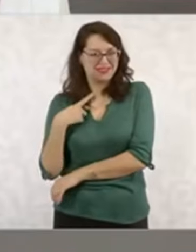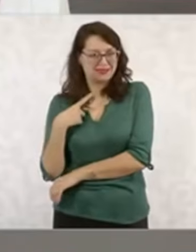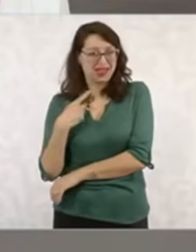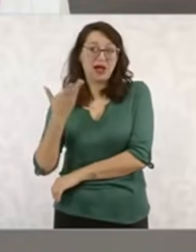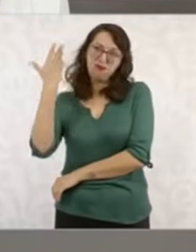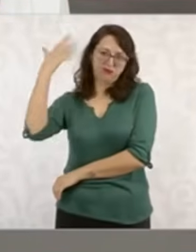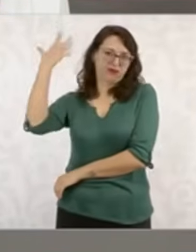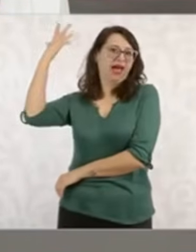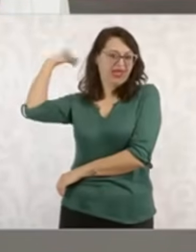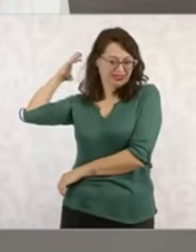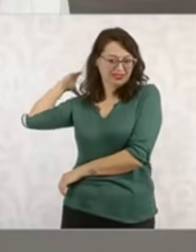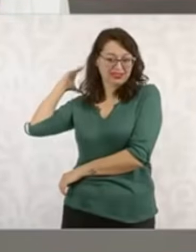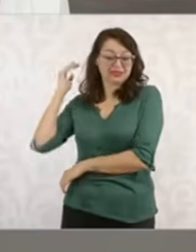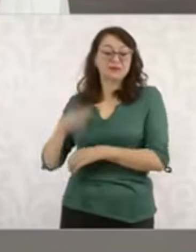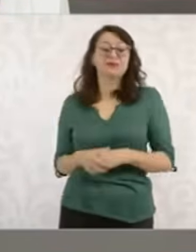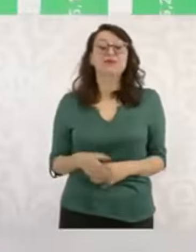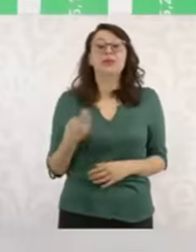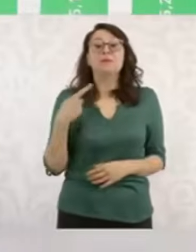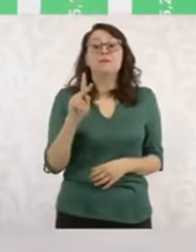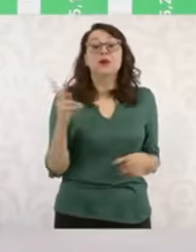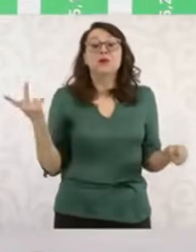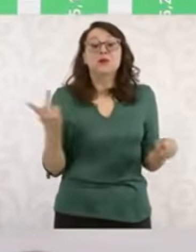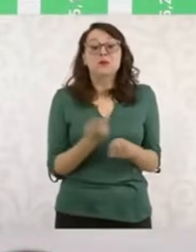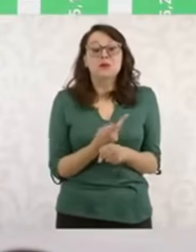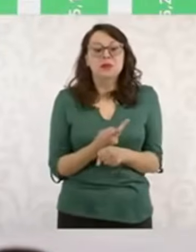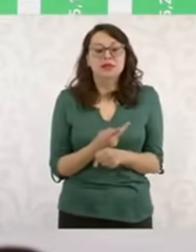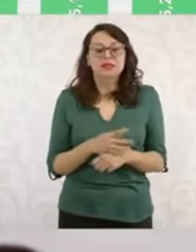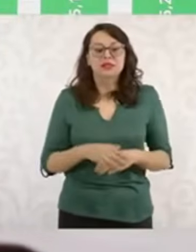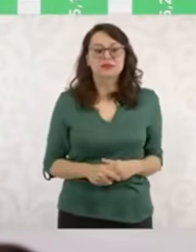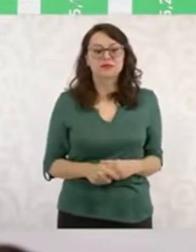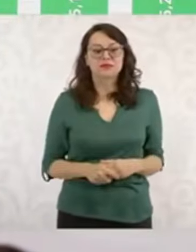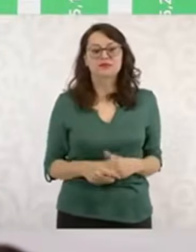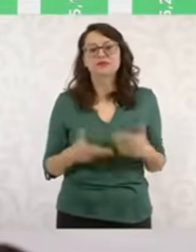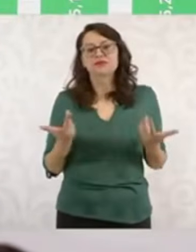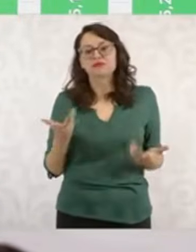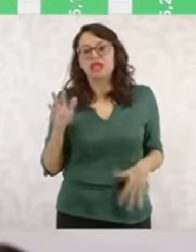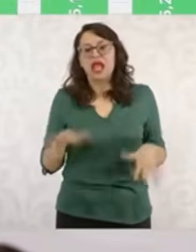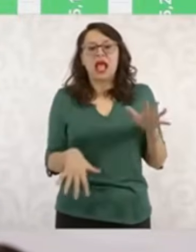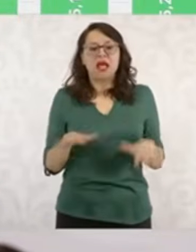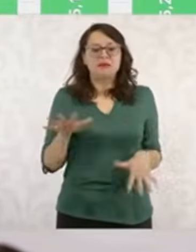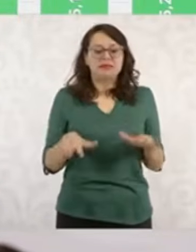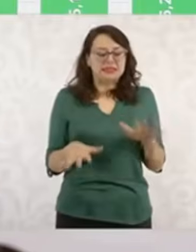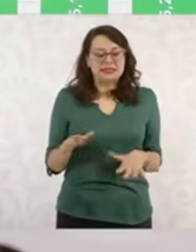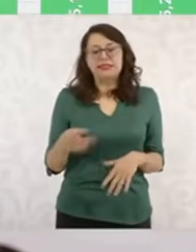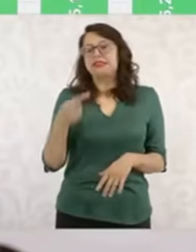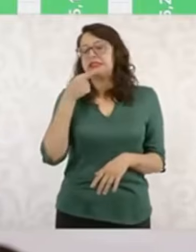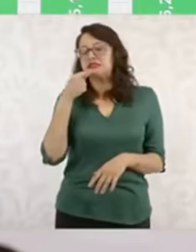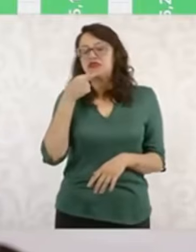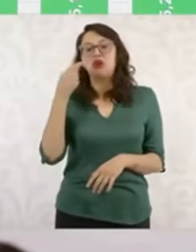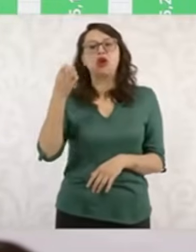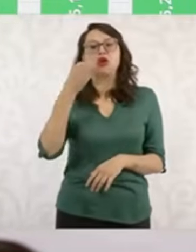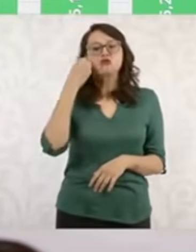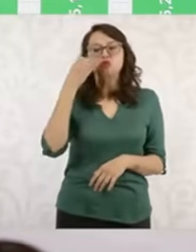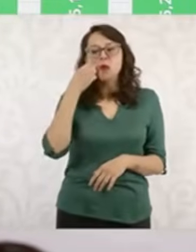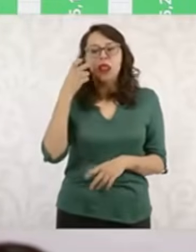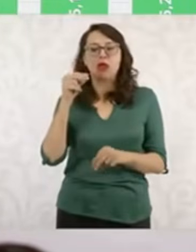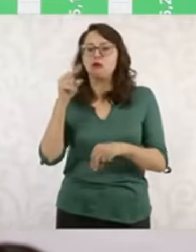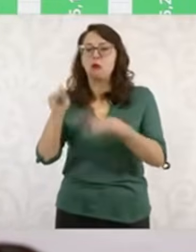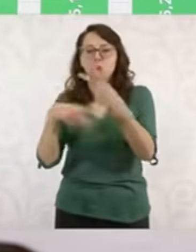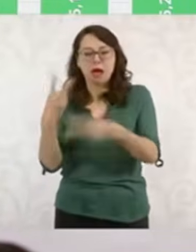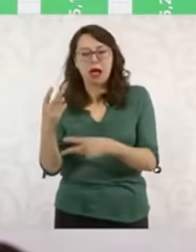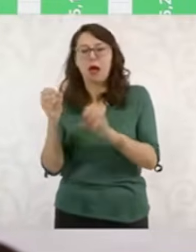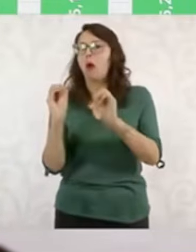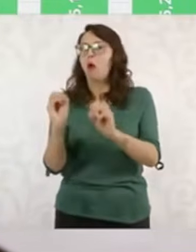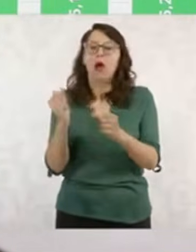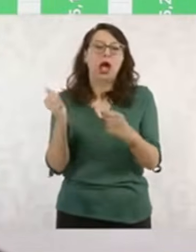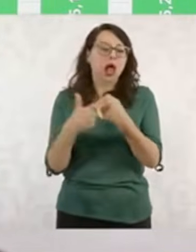ese periodo del año a los 6 años había mucha deserción, se iban perdiendo coberturas para la segunda dosis. Por eso